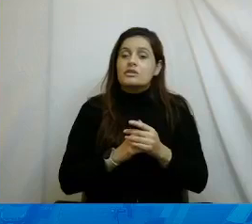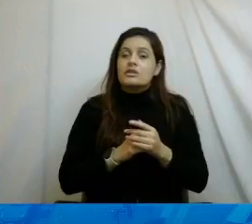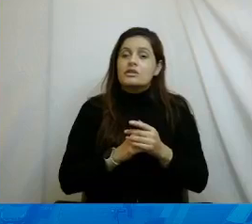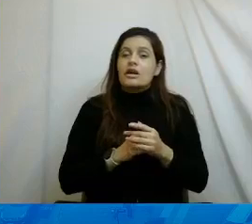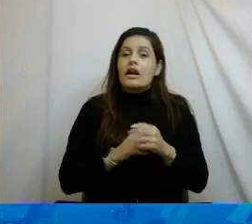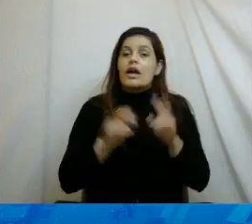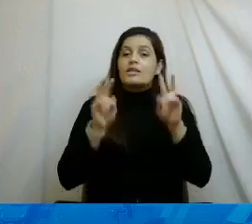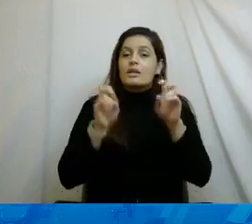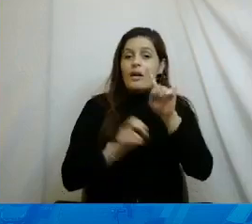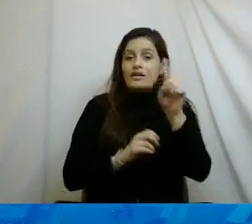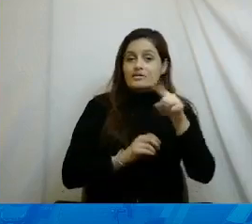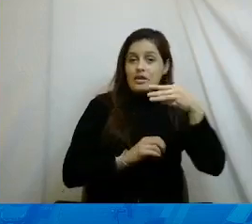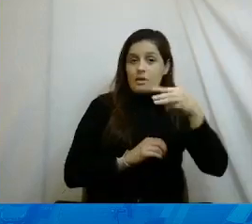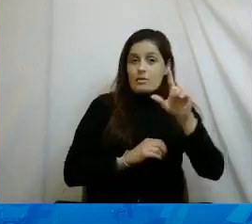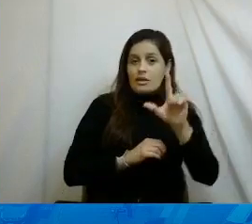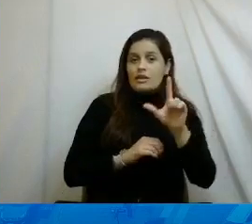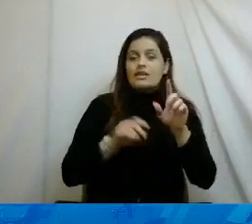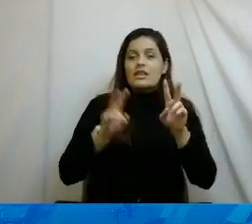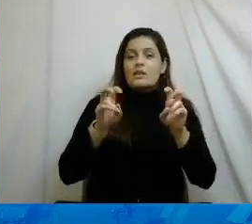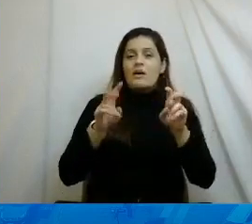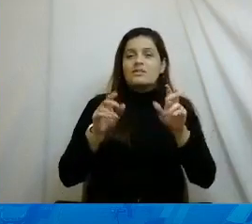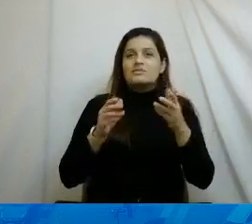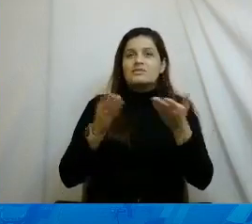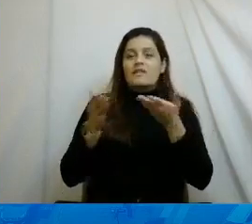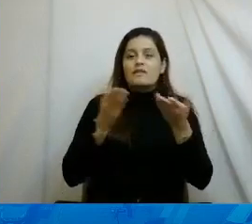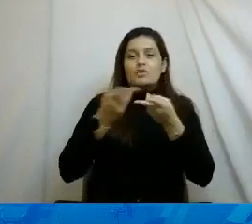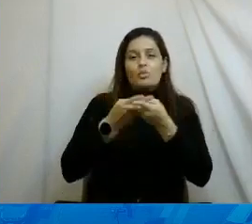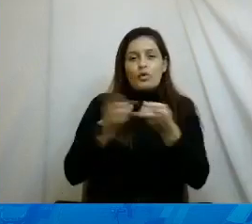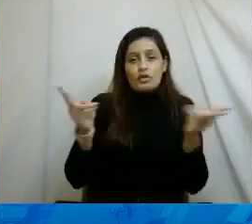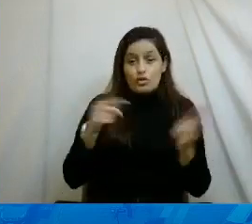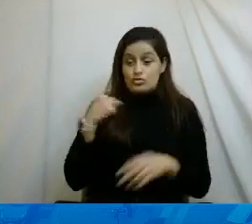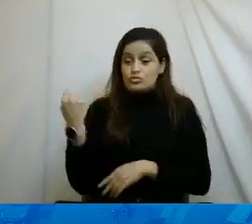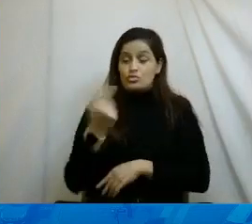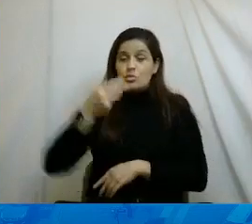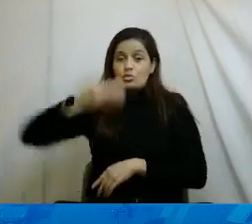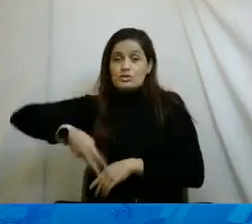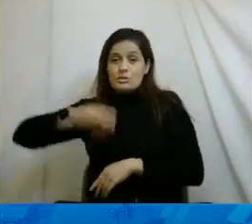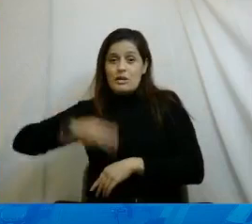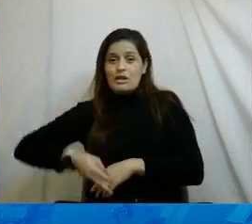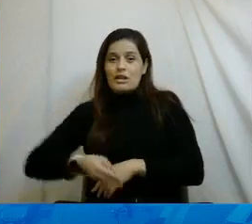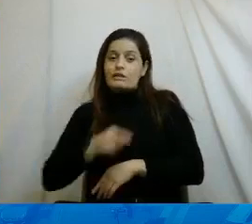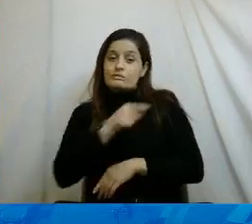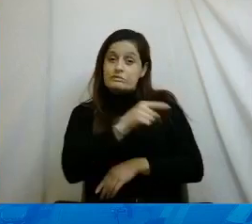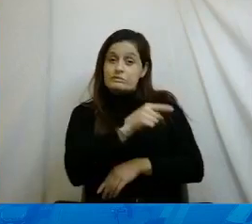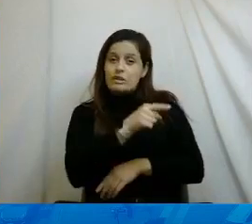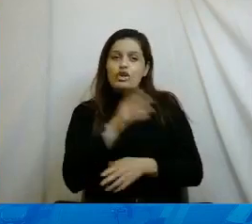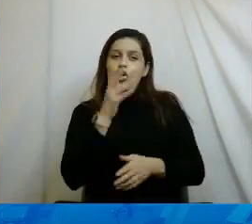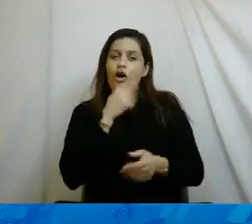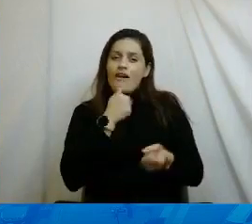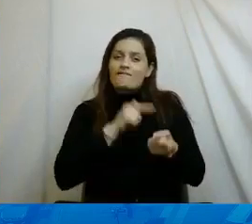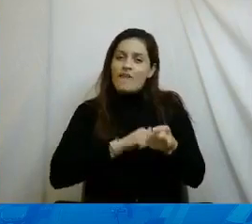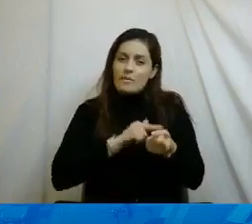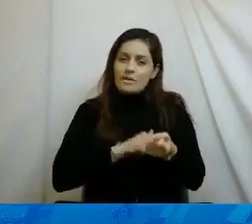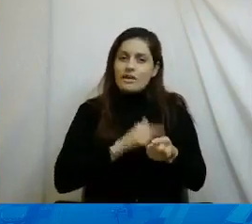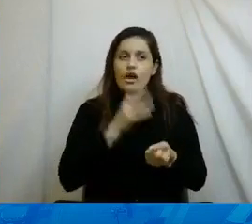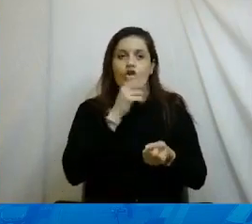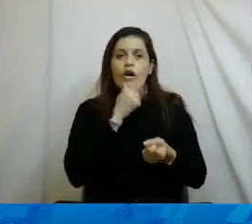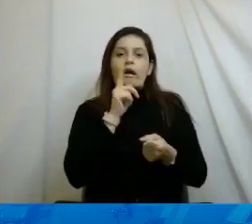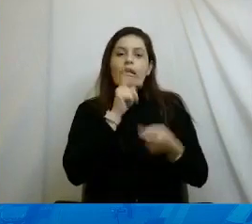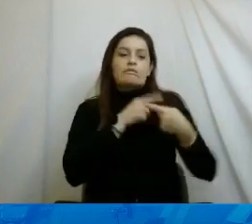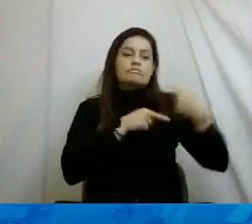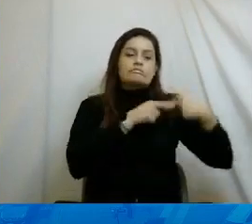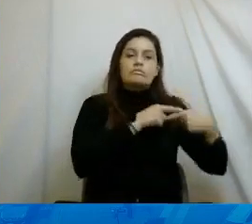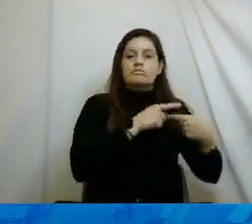también siempre ponemos eso a disposición. Ya nosotros como municipalidad, estos casos donde no hay familias, donde no hay redes,